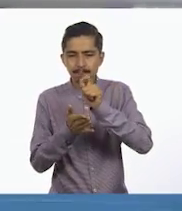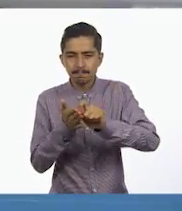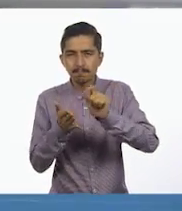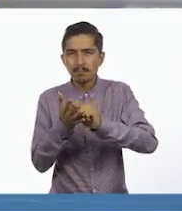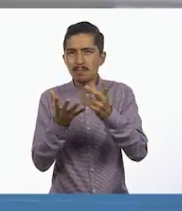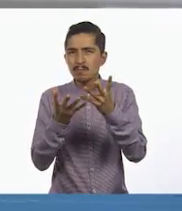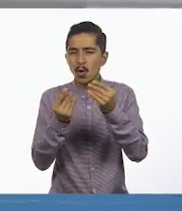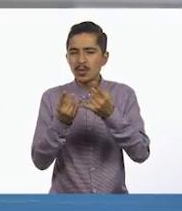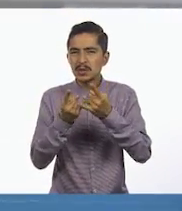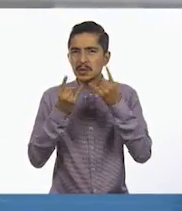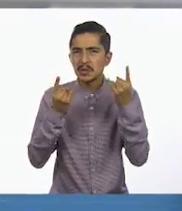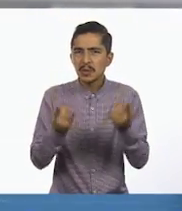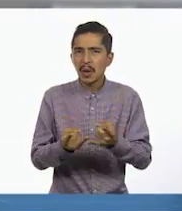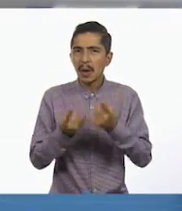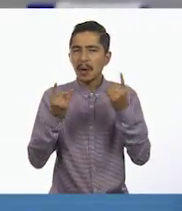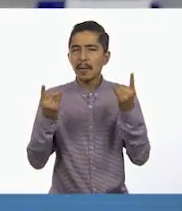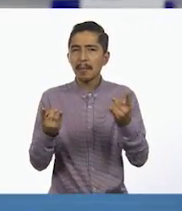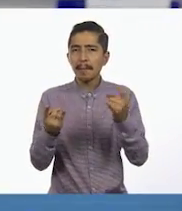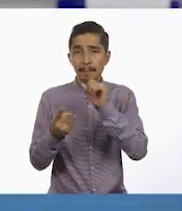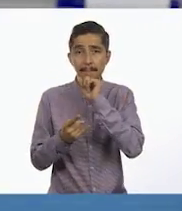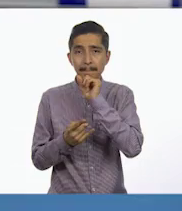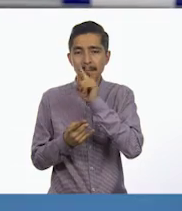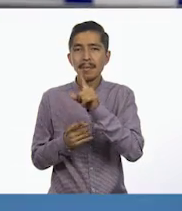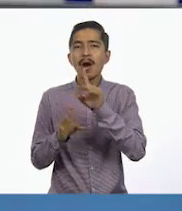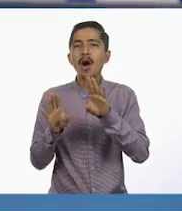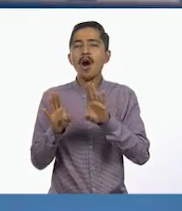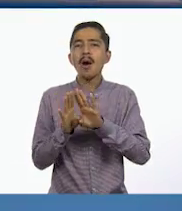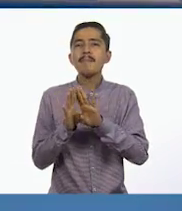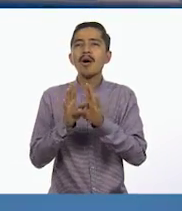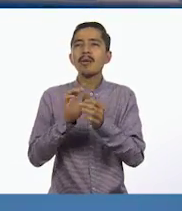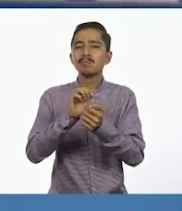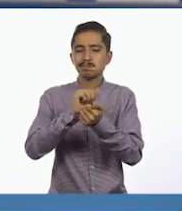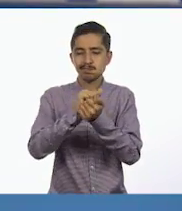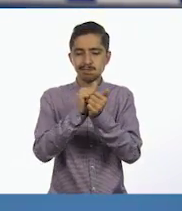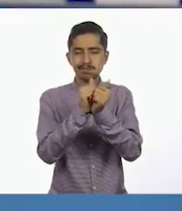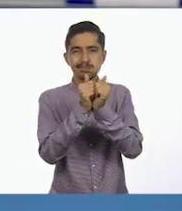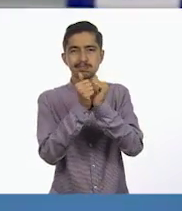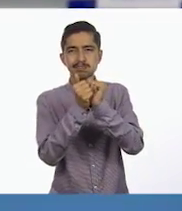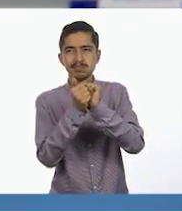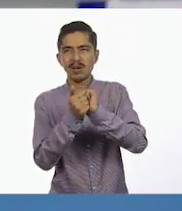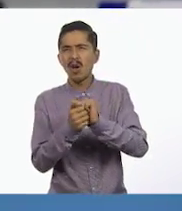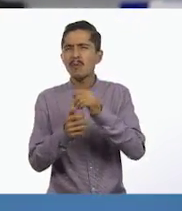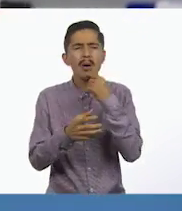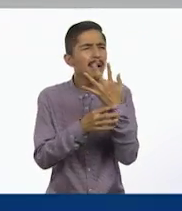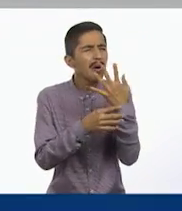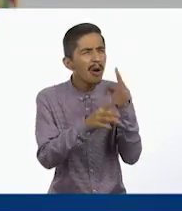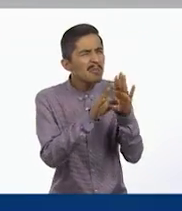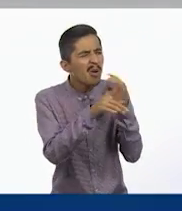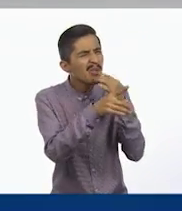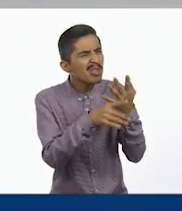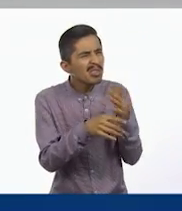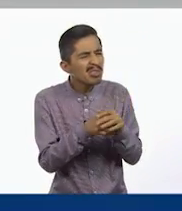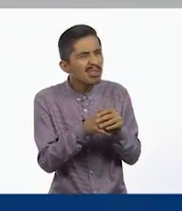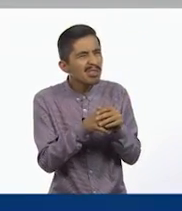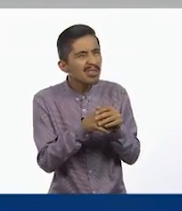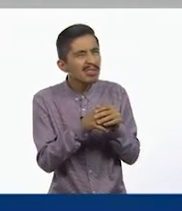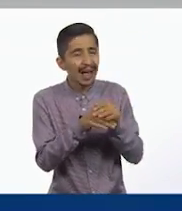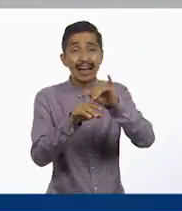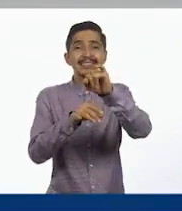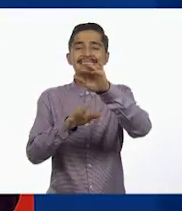muchas leyendas y que se vuelva parte de la, ¿cómo dijo, profe? De la